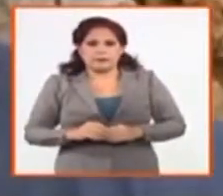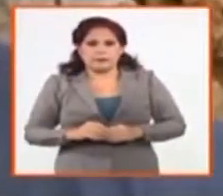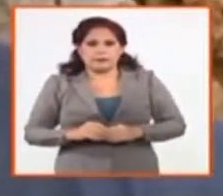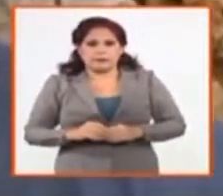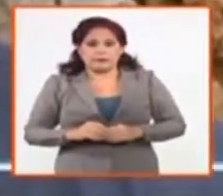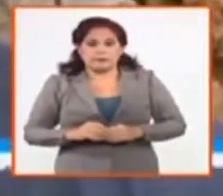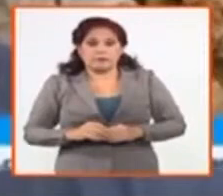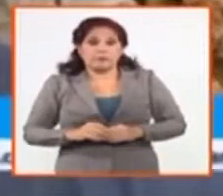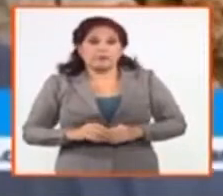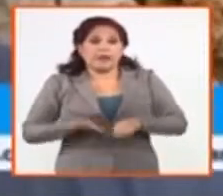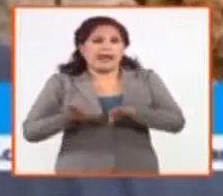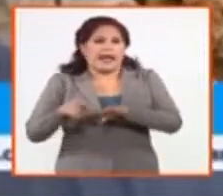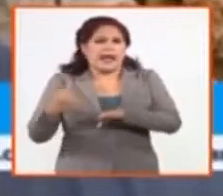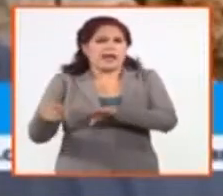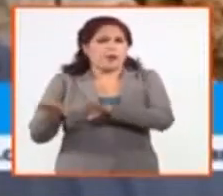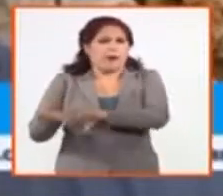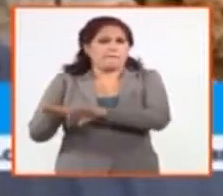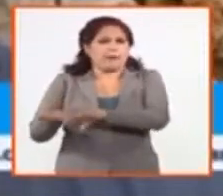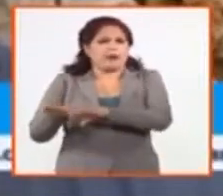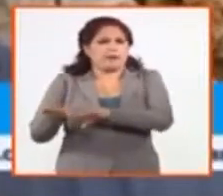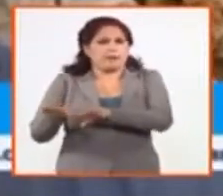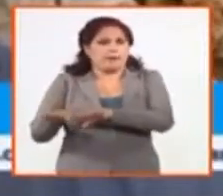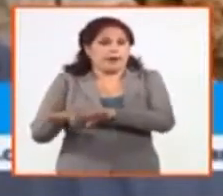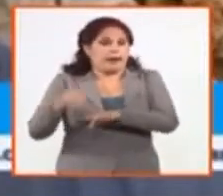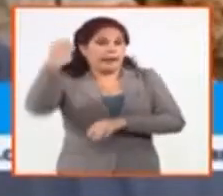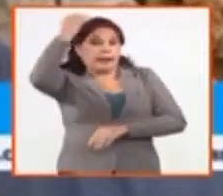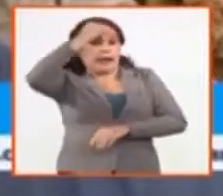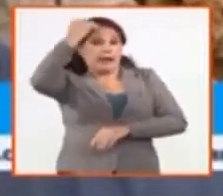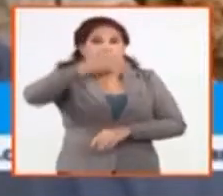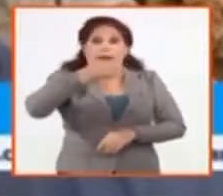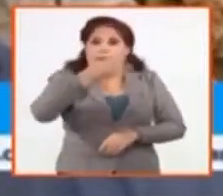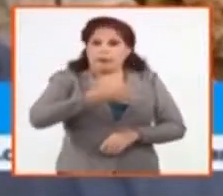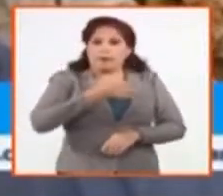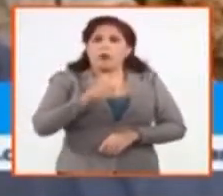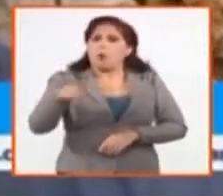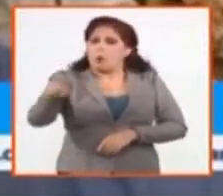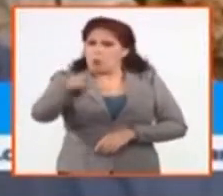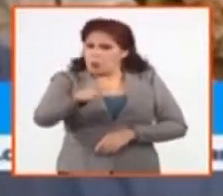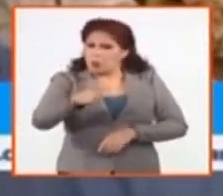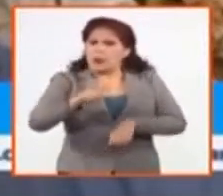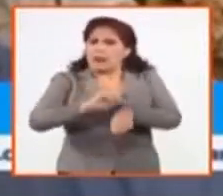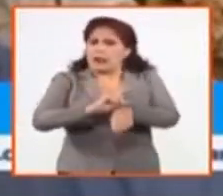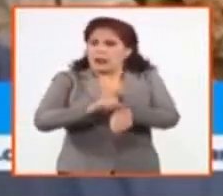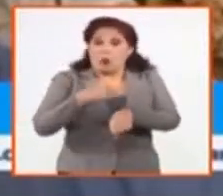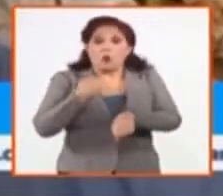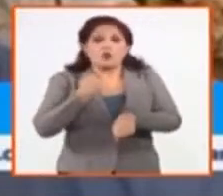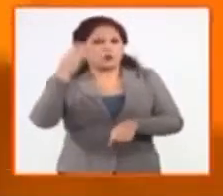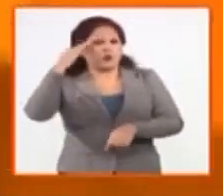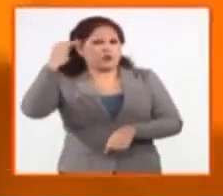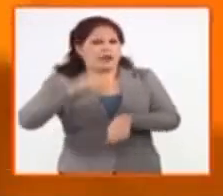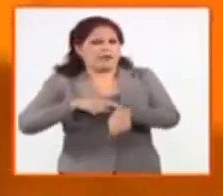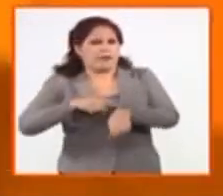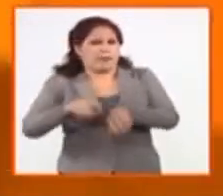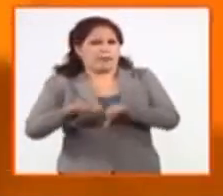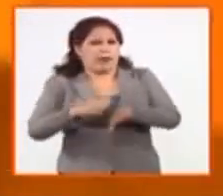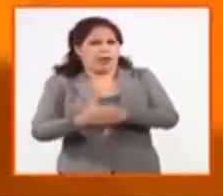Simplemente esperaban. Hace ya tiempo que los talibanes dijeron: ustedes tienen los relojes, pero nosotros el tiempo.